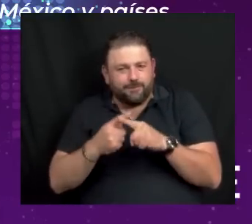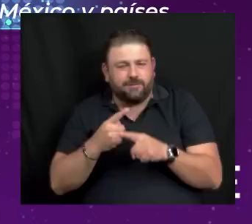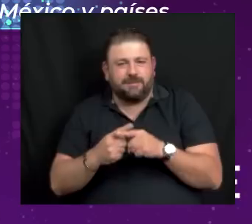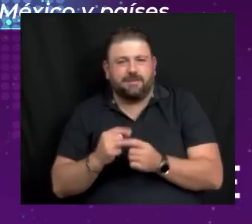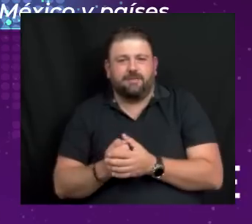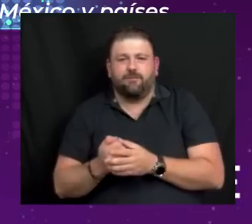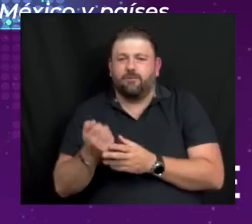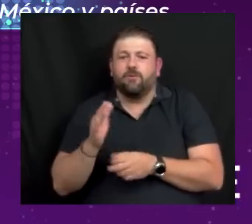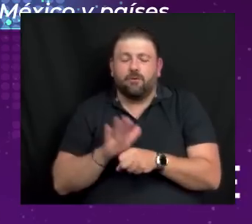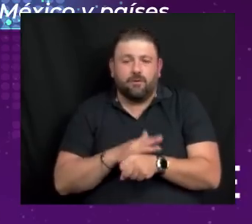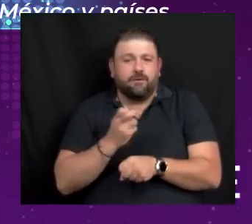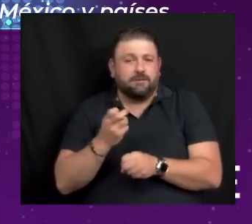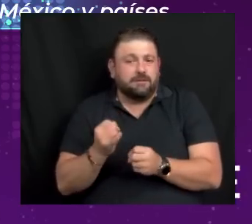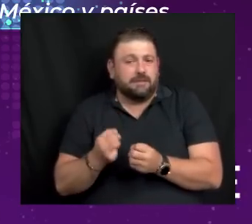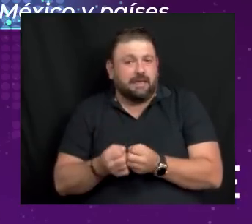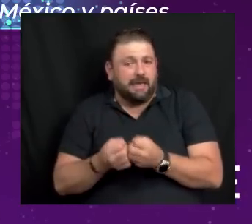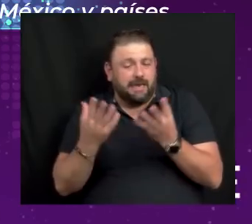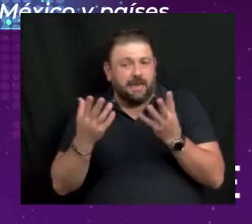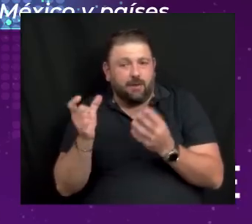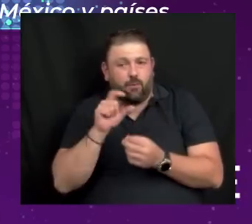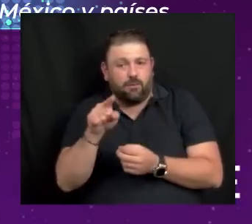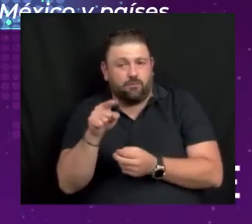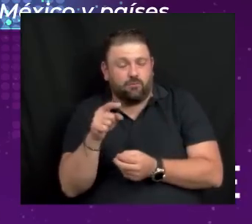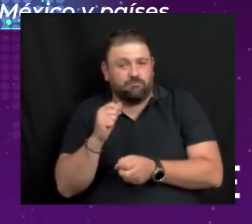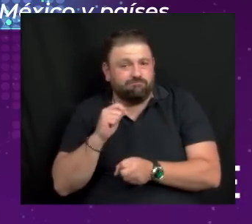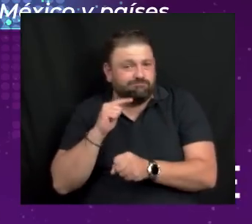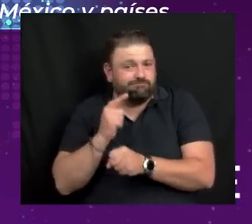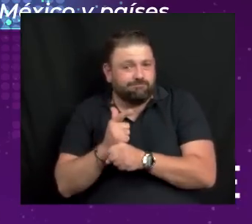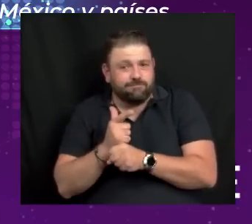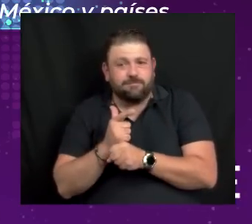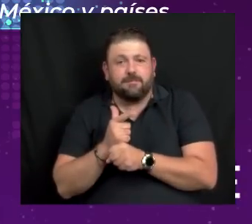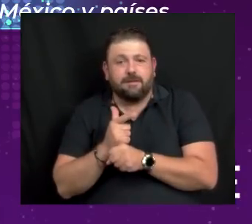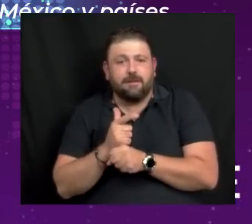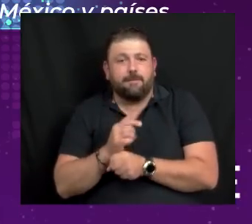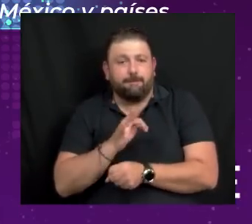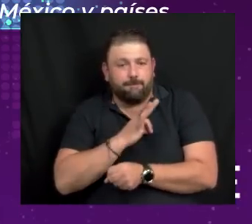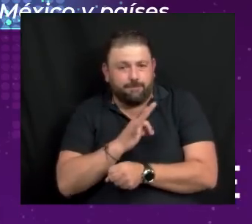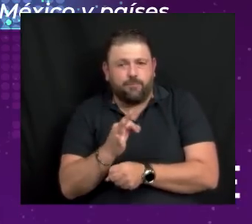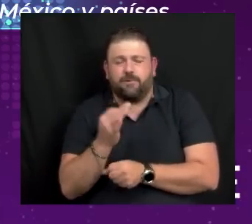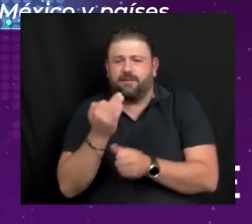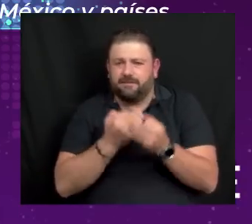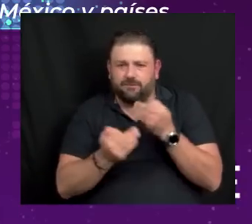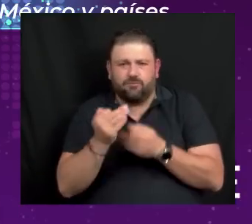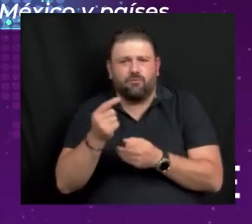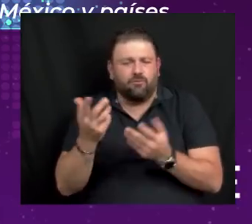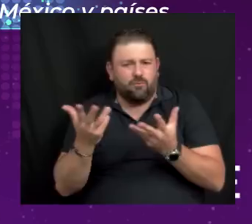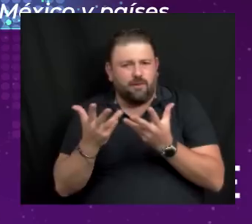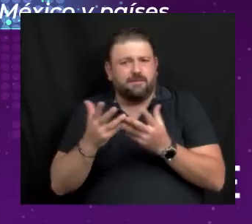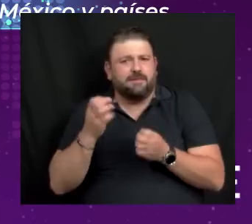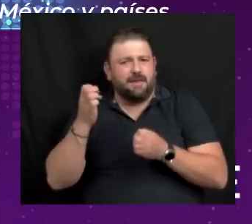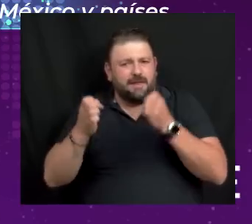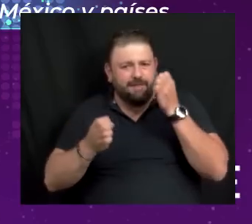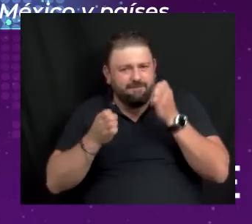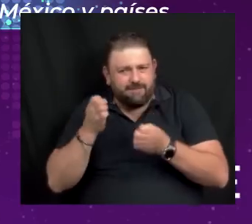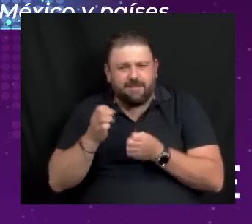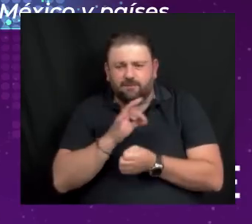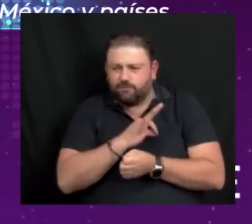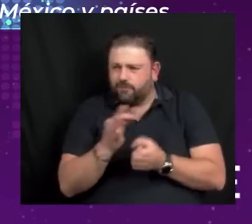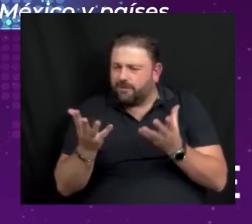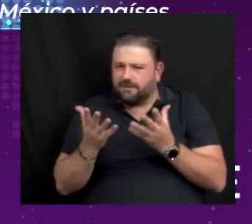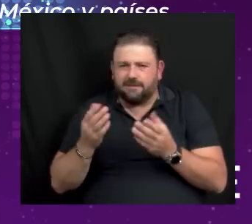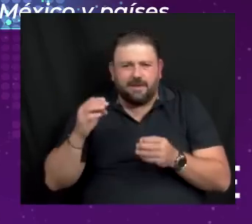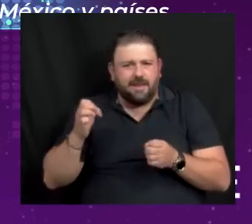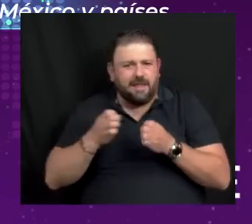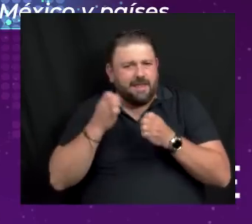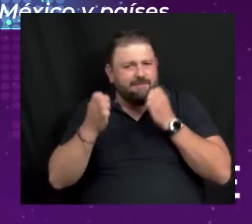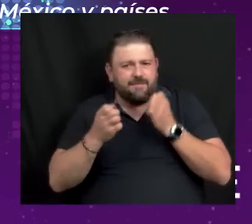una gran herramienta para que tú te des cuenta que puedes lograr hacer eventos grandes. Sí,